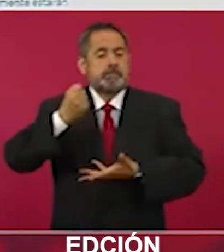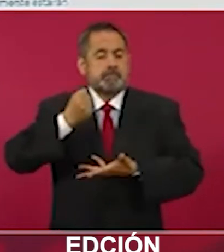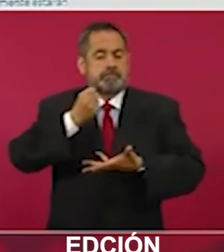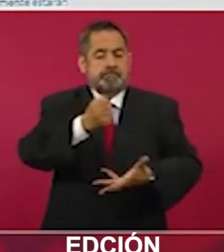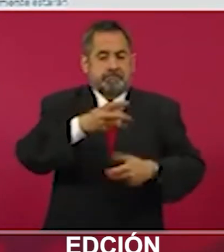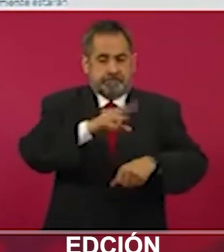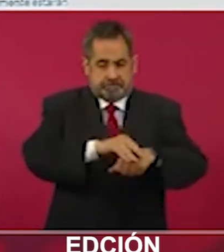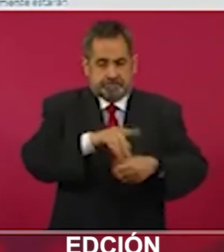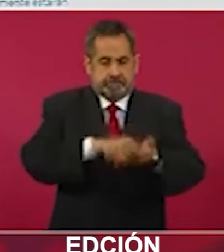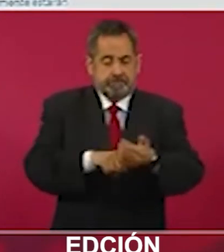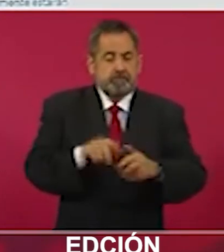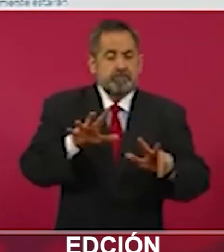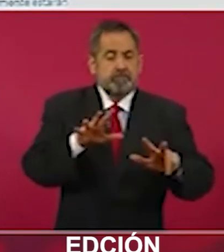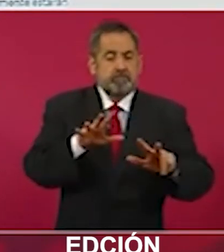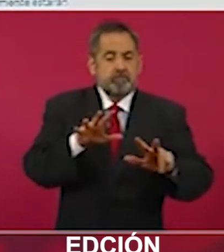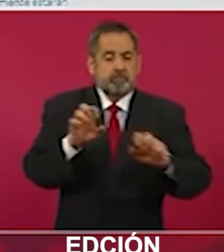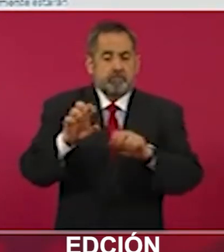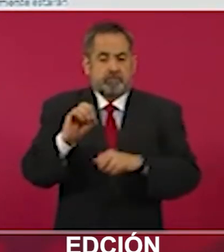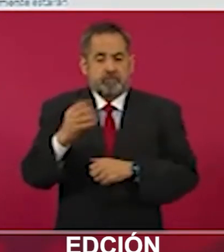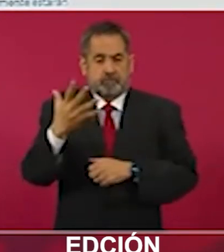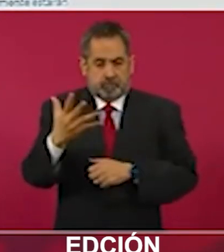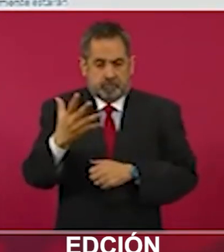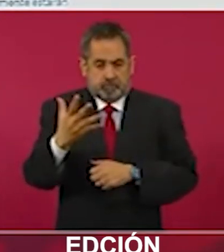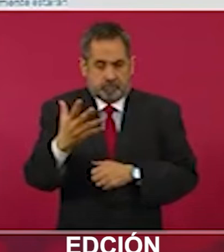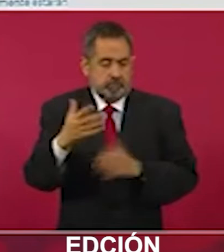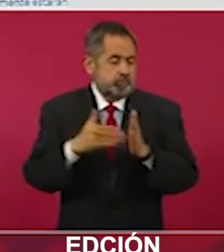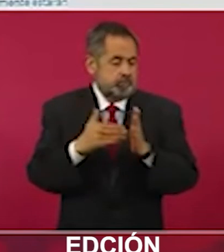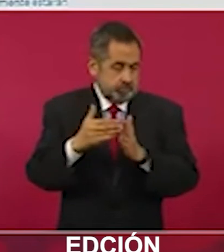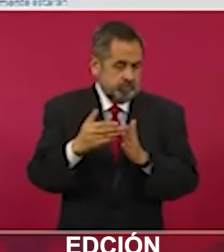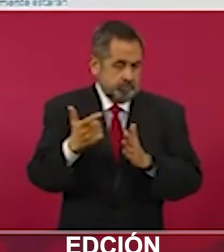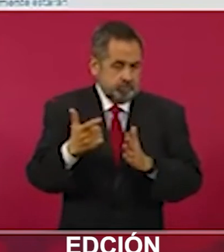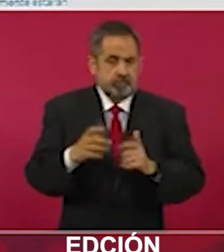autorizado 805,